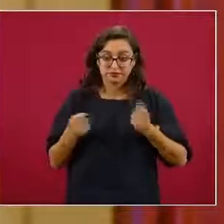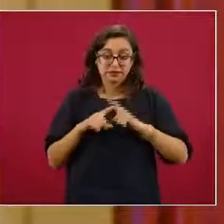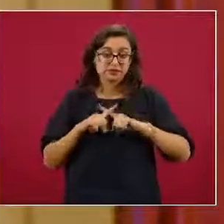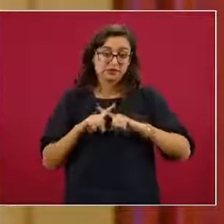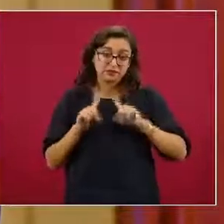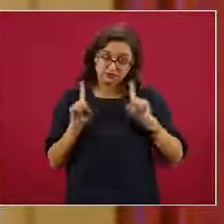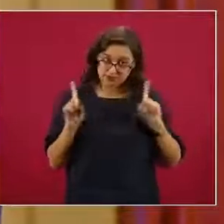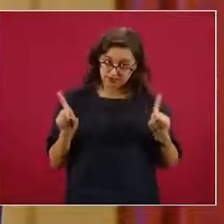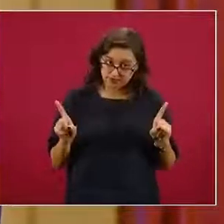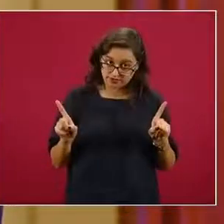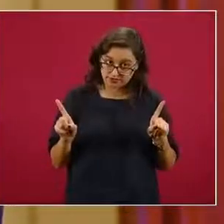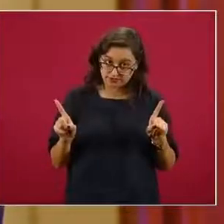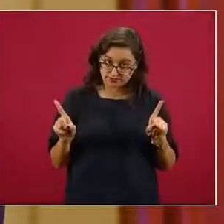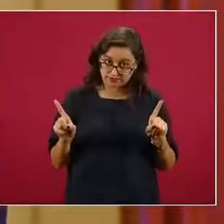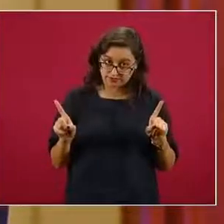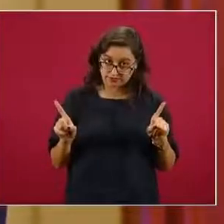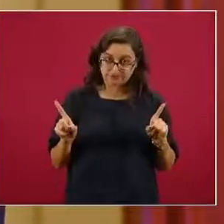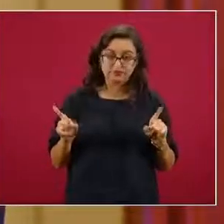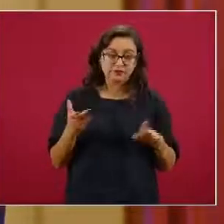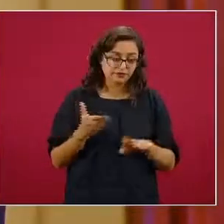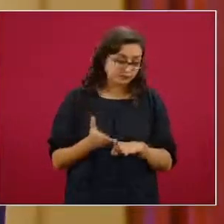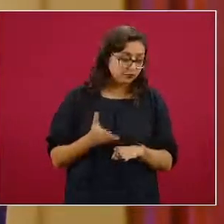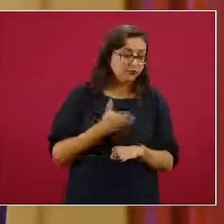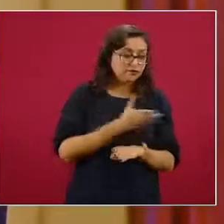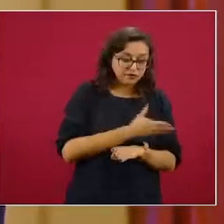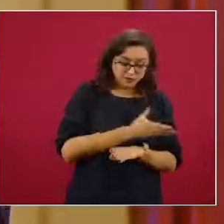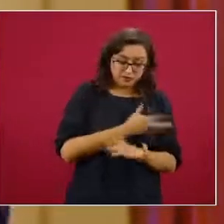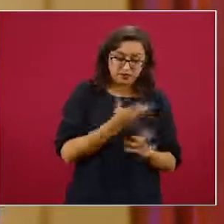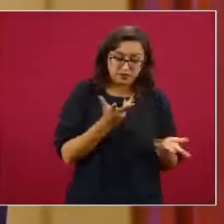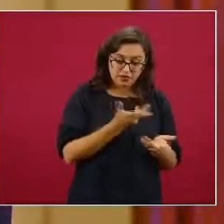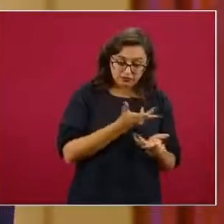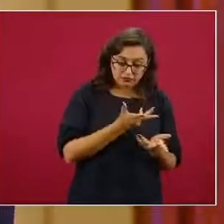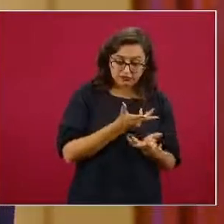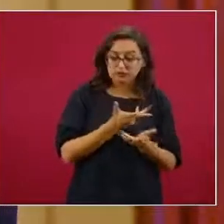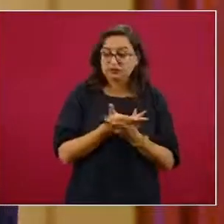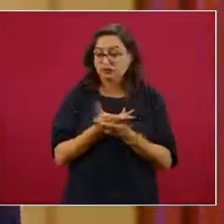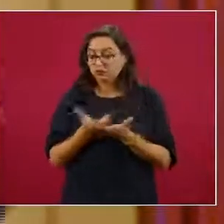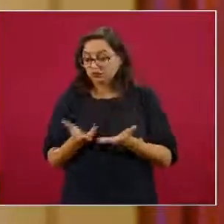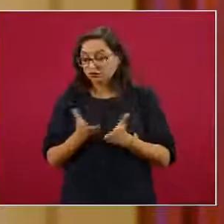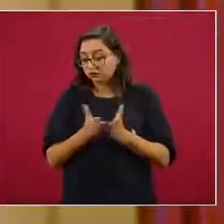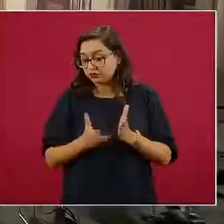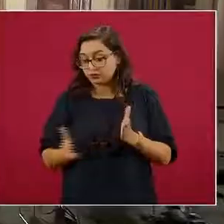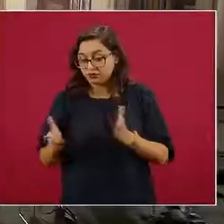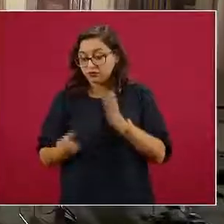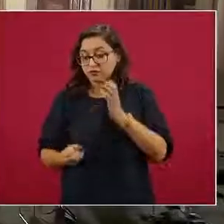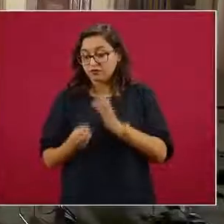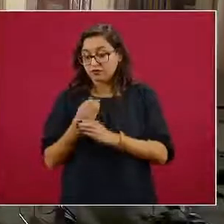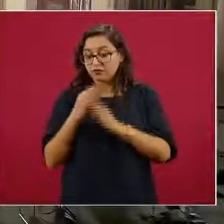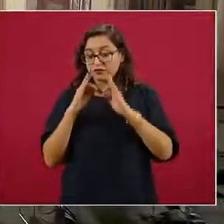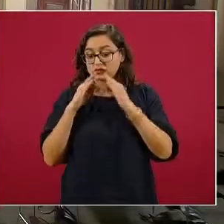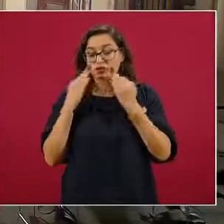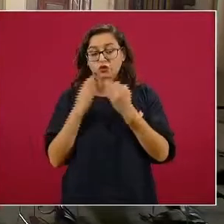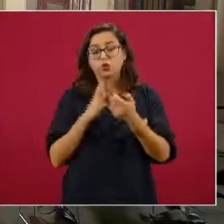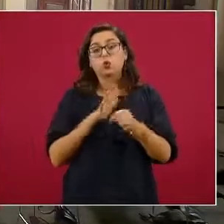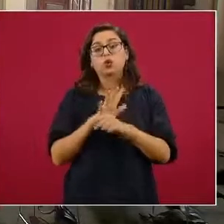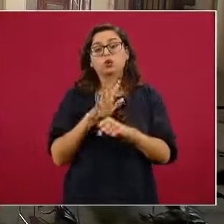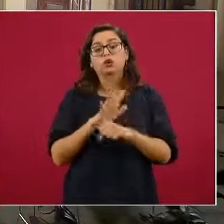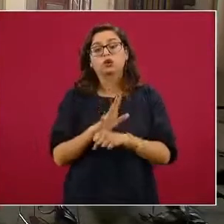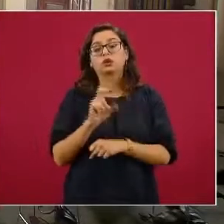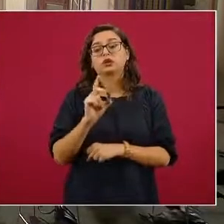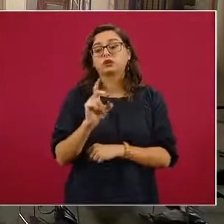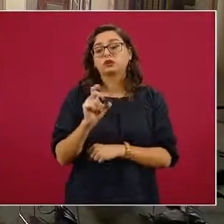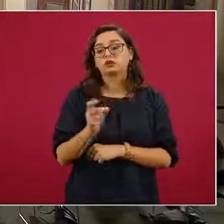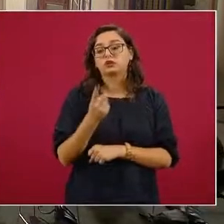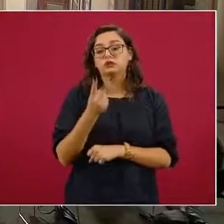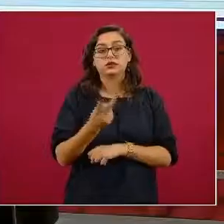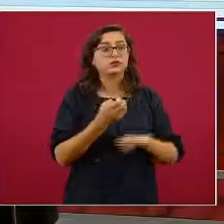intervención que fue la Jornada Nacional de Sana Distancia. La modalidad ahora fue que en 32 entidades federativas que